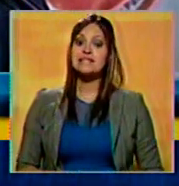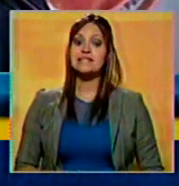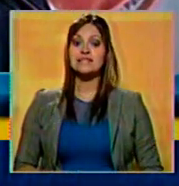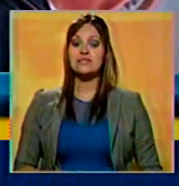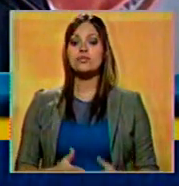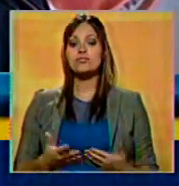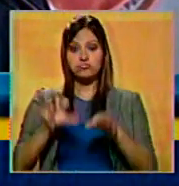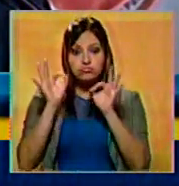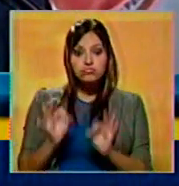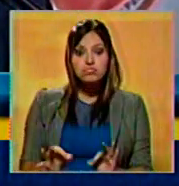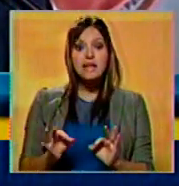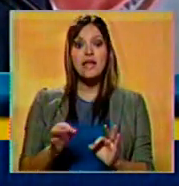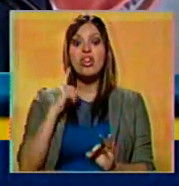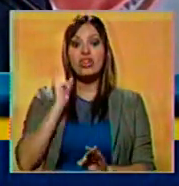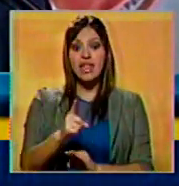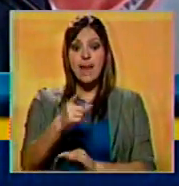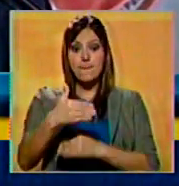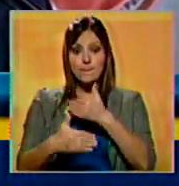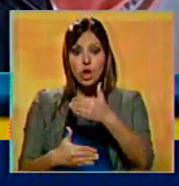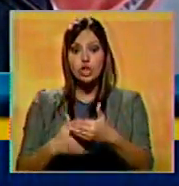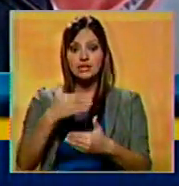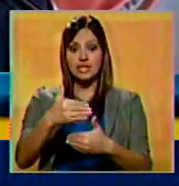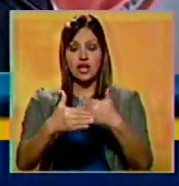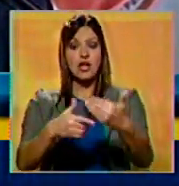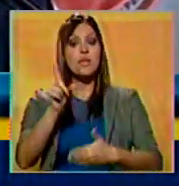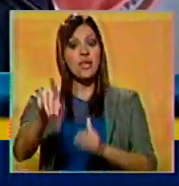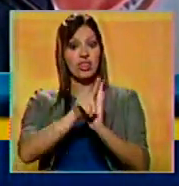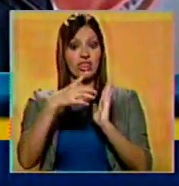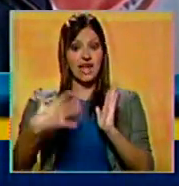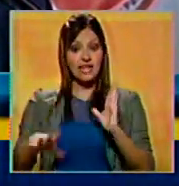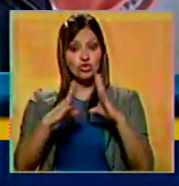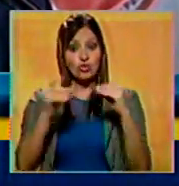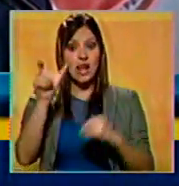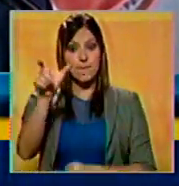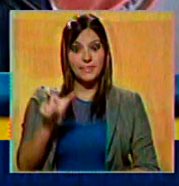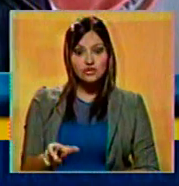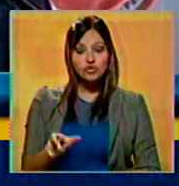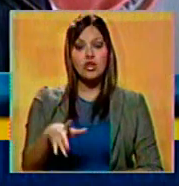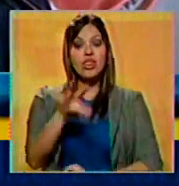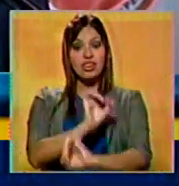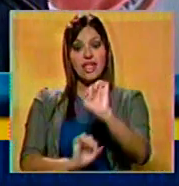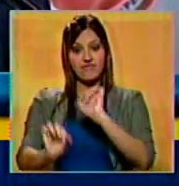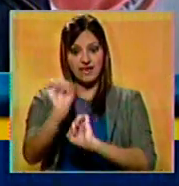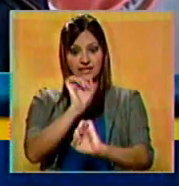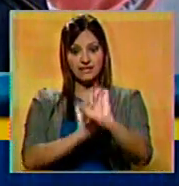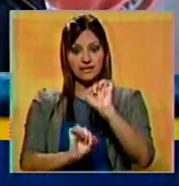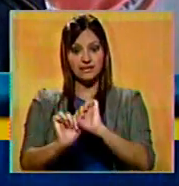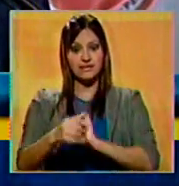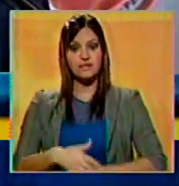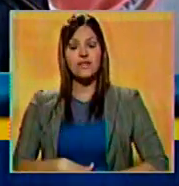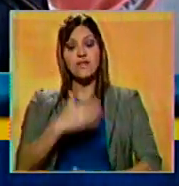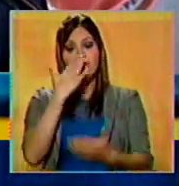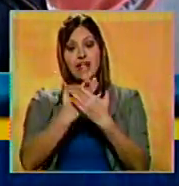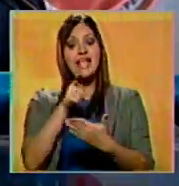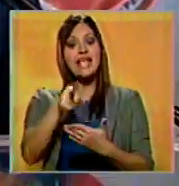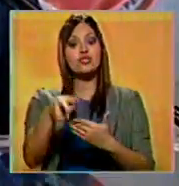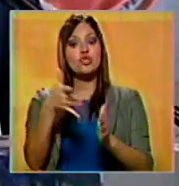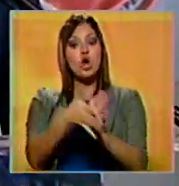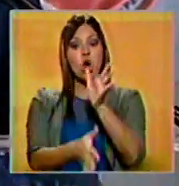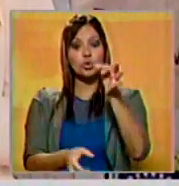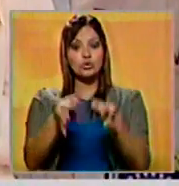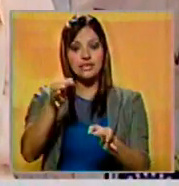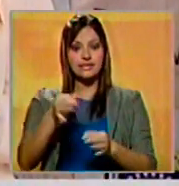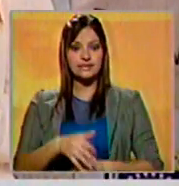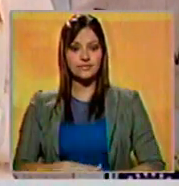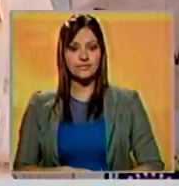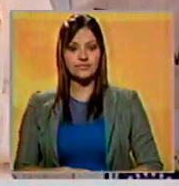legítimo o al debido proceso y al derecho que tienen los ciudadanos a la legítima defensa ante estos órganos de justicia.